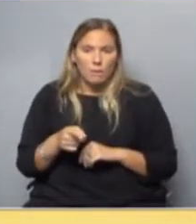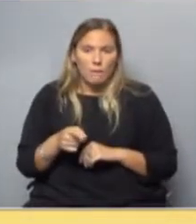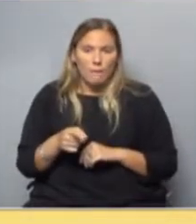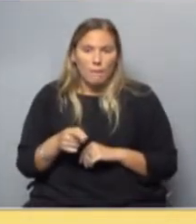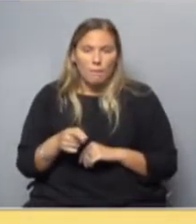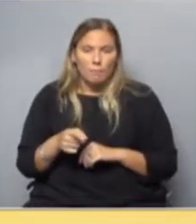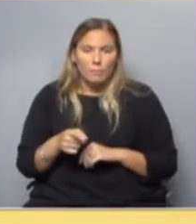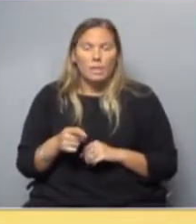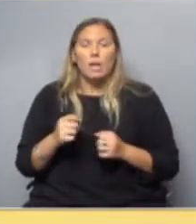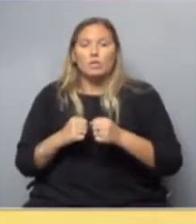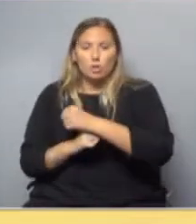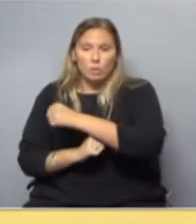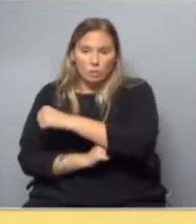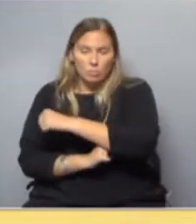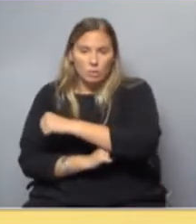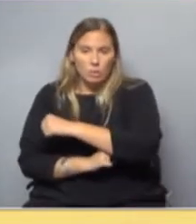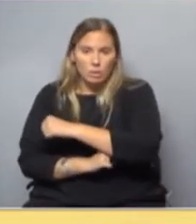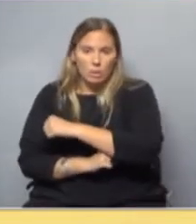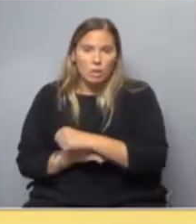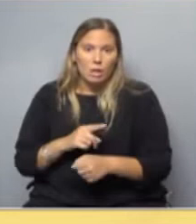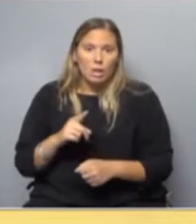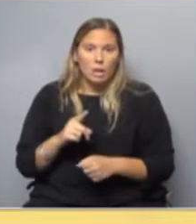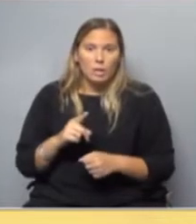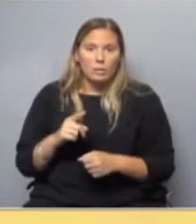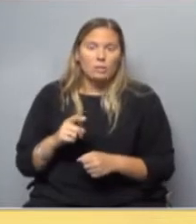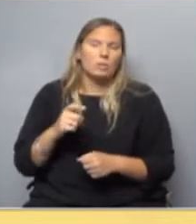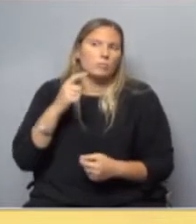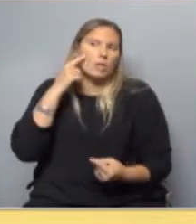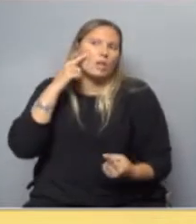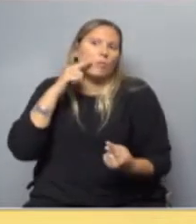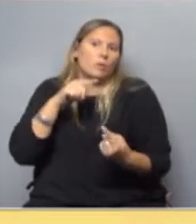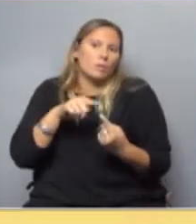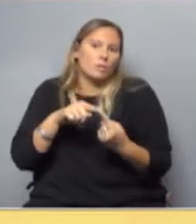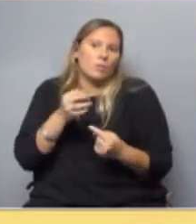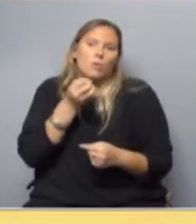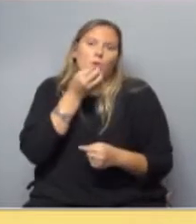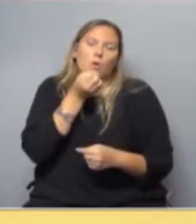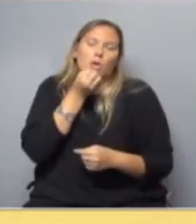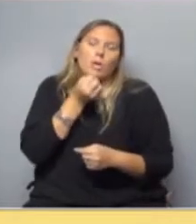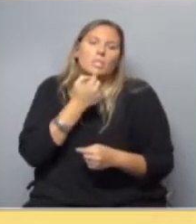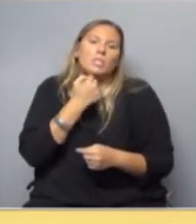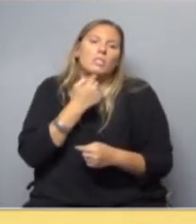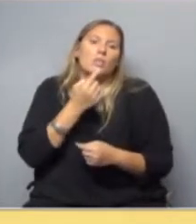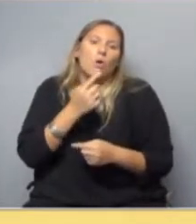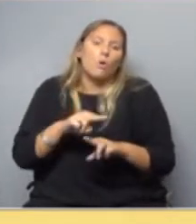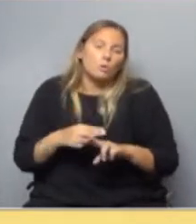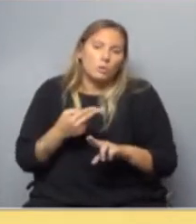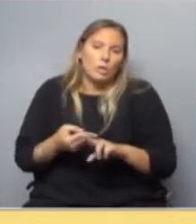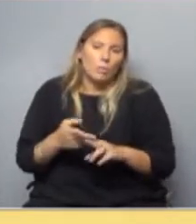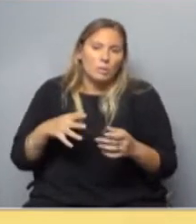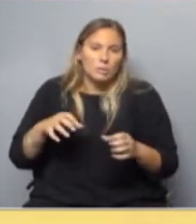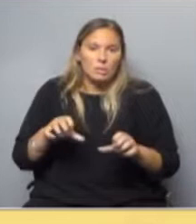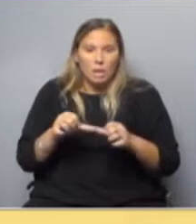vista de la sostenibilidad, es el paradigma de la sostenibilidad con el reuso, por la reutilización de las